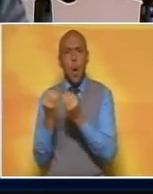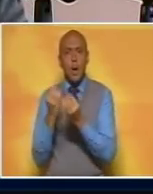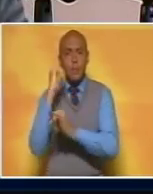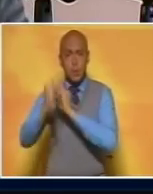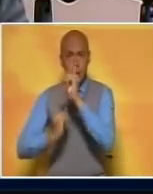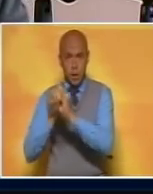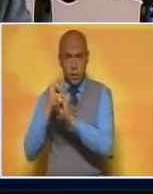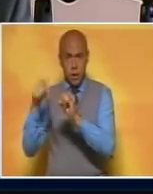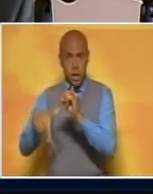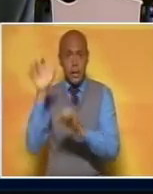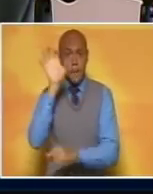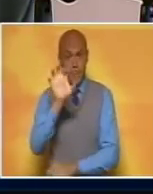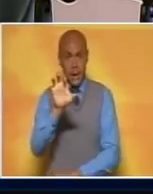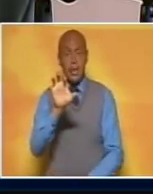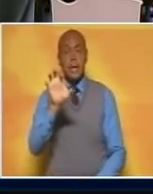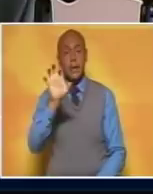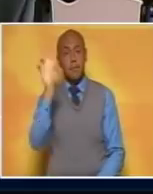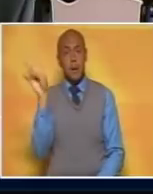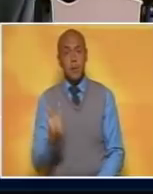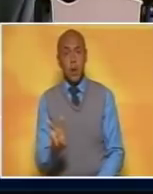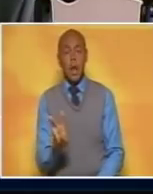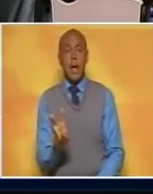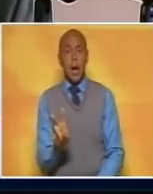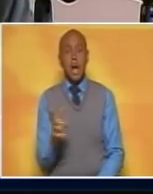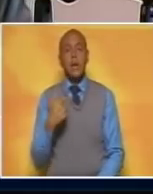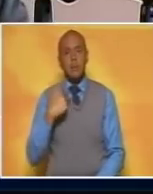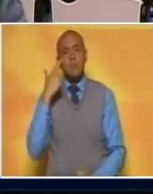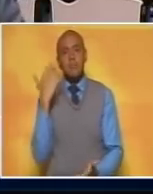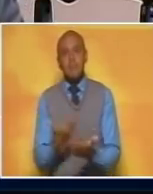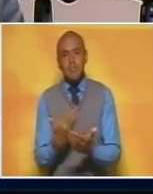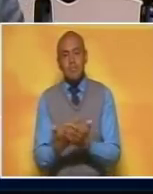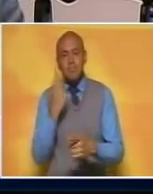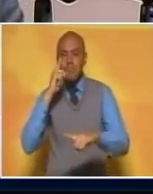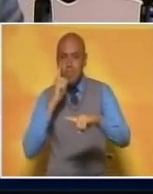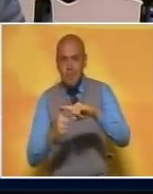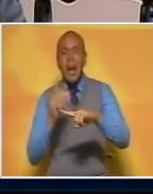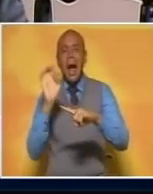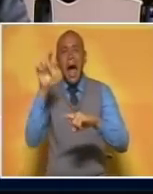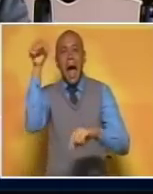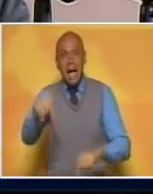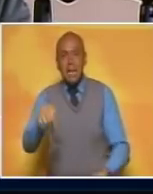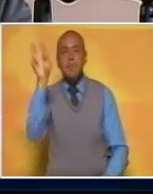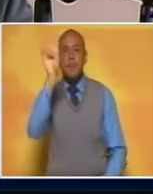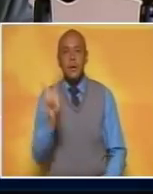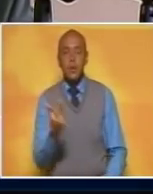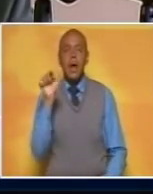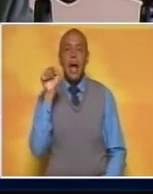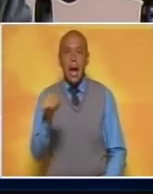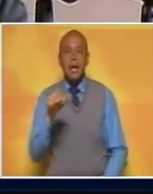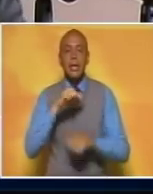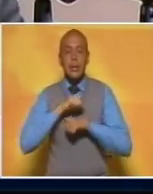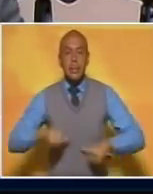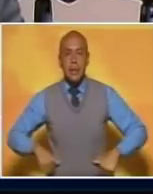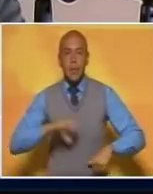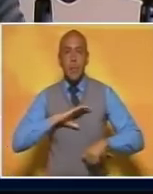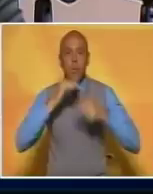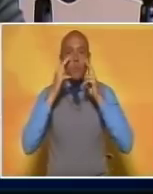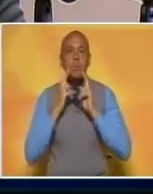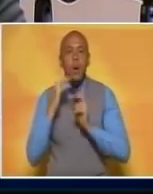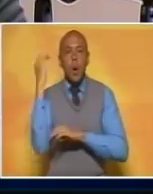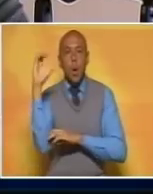en el país, efectivamente es efectivo, es real la presencia de grupos terroristas en territorio